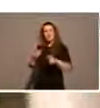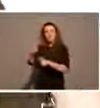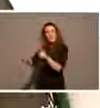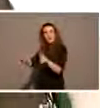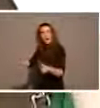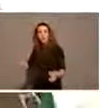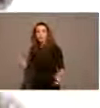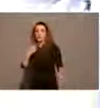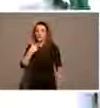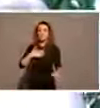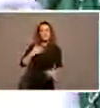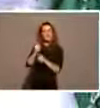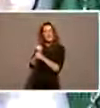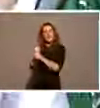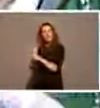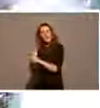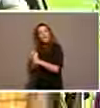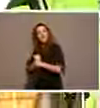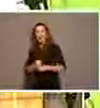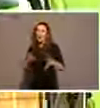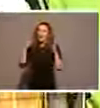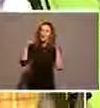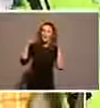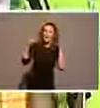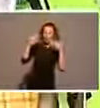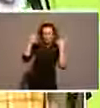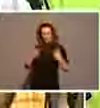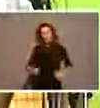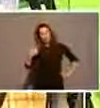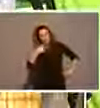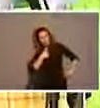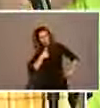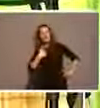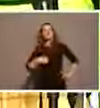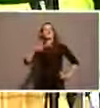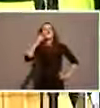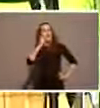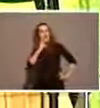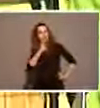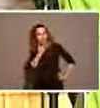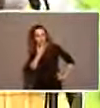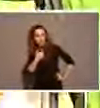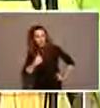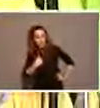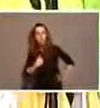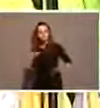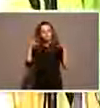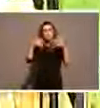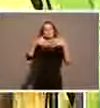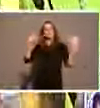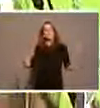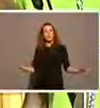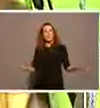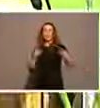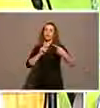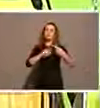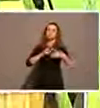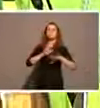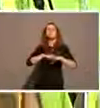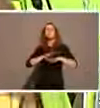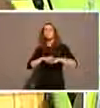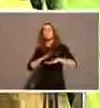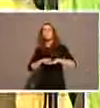Dicen mis empleados, los bricoconsejos de la aquí presente yo, don Mariano Rajoy, son los siguientes. Para el buen